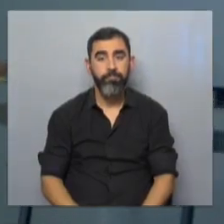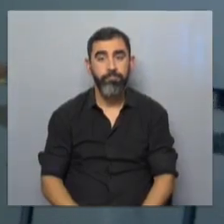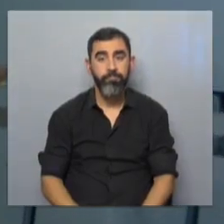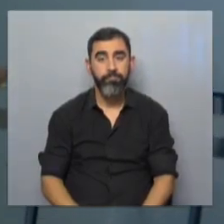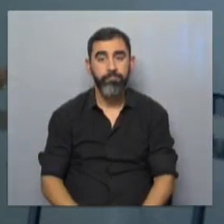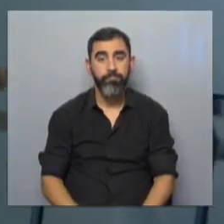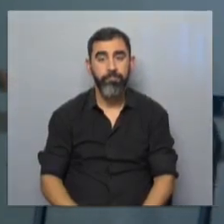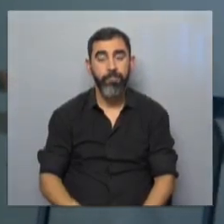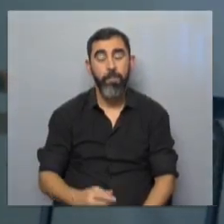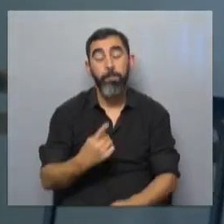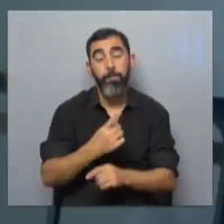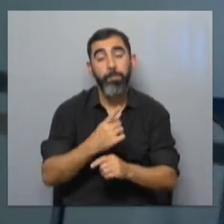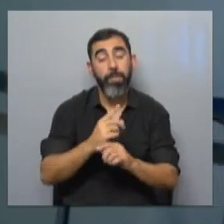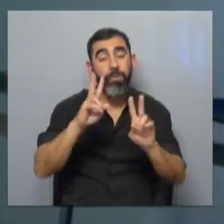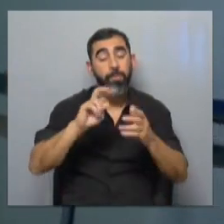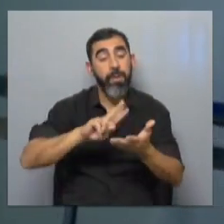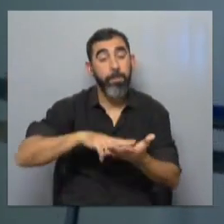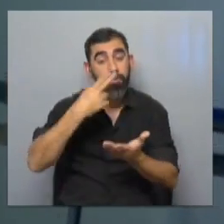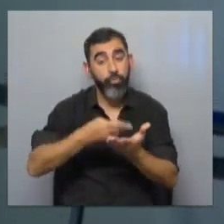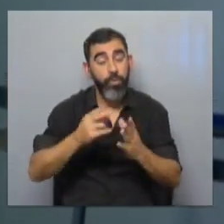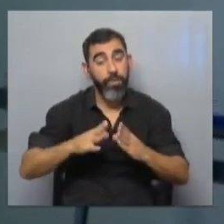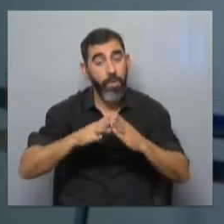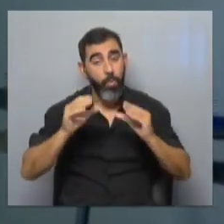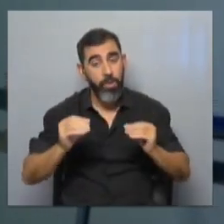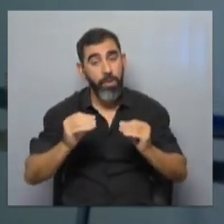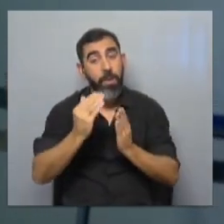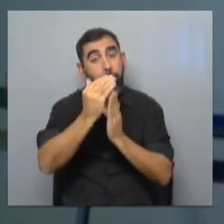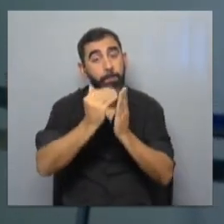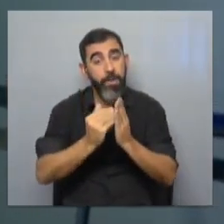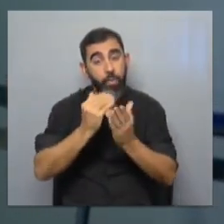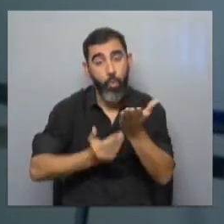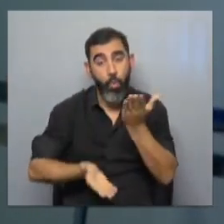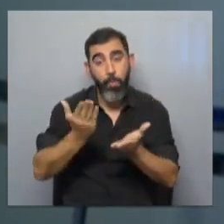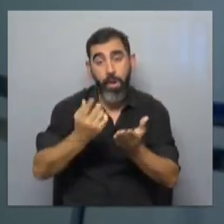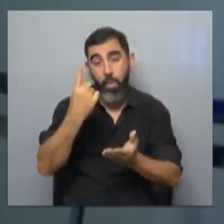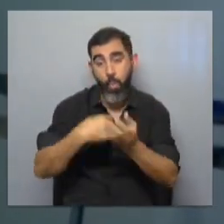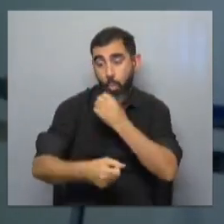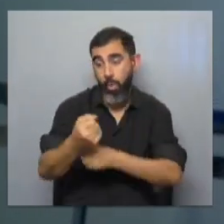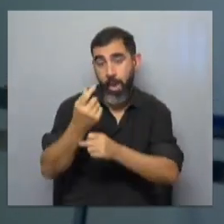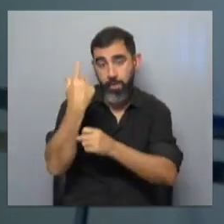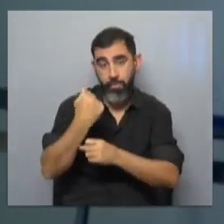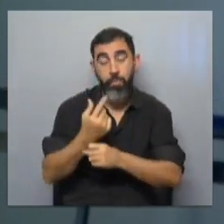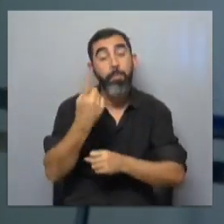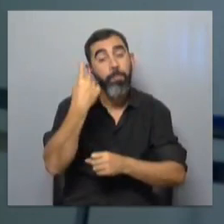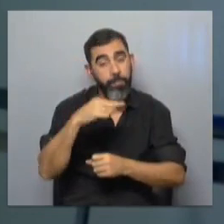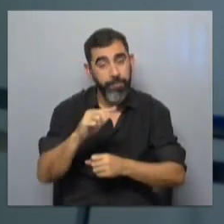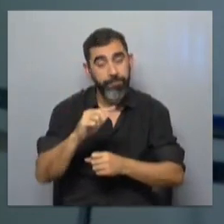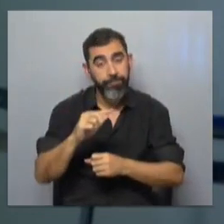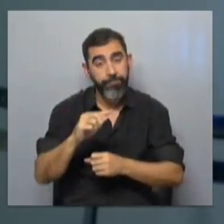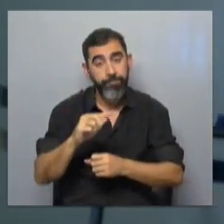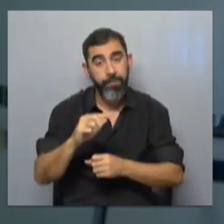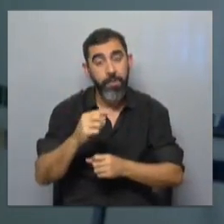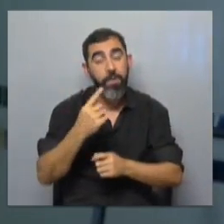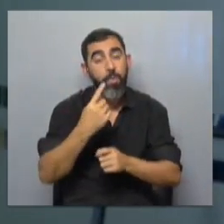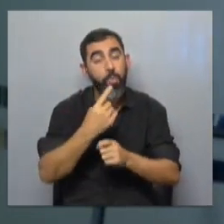cosa a comentar con respecto a la repetición de que baja frente al año anterior, sin embargo, en el quintil